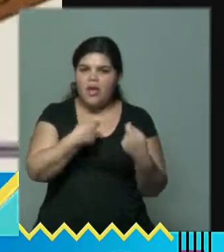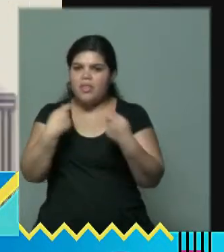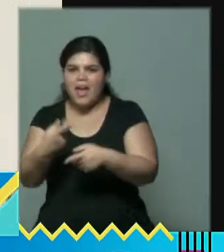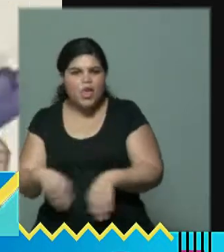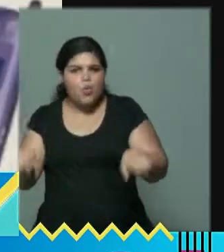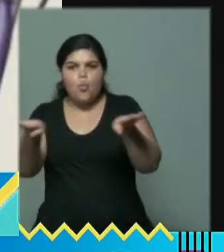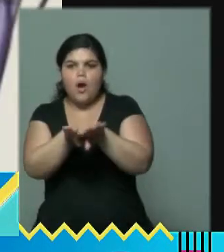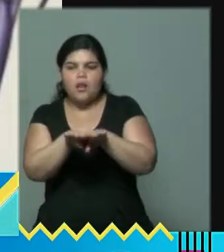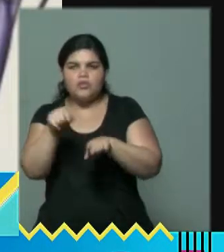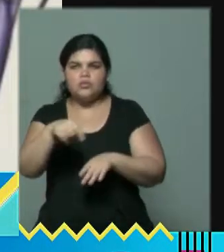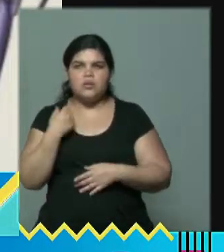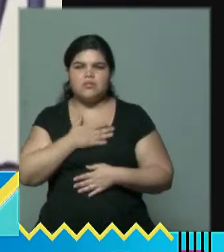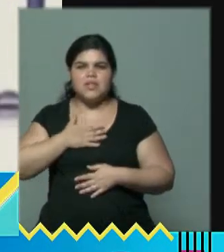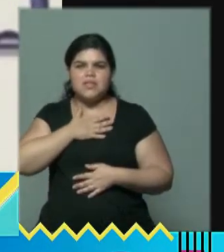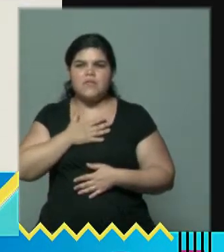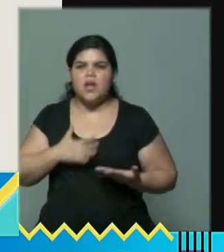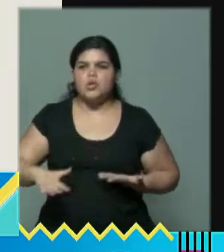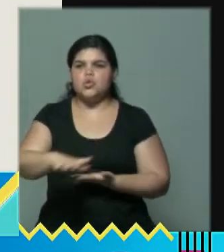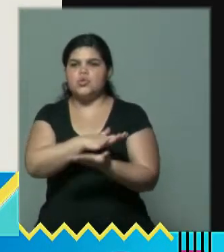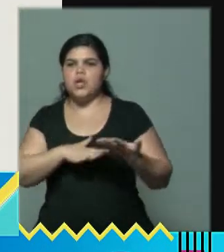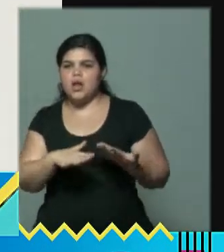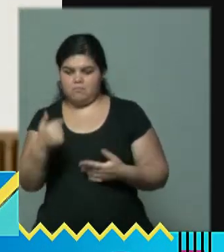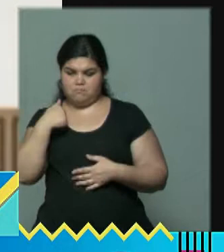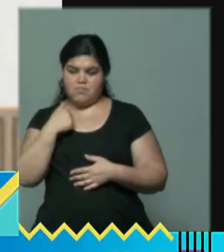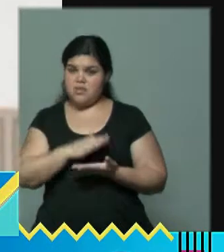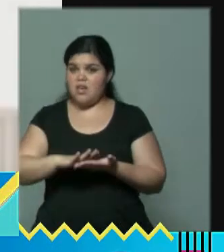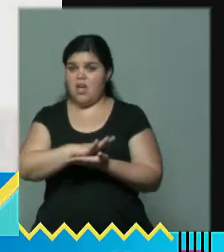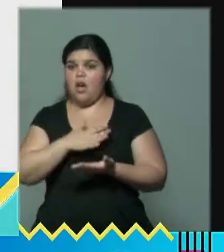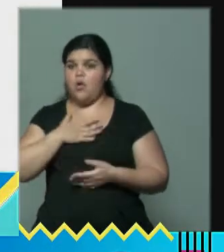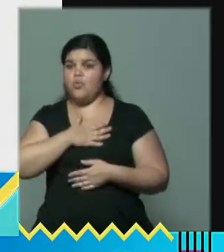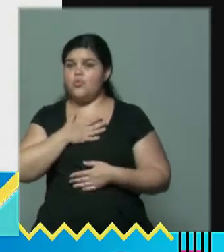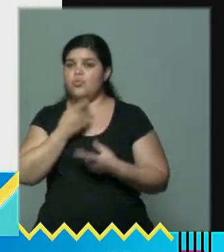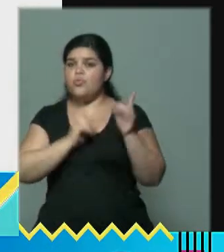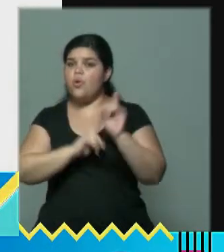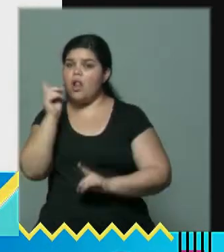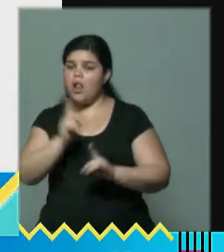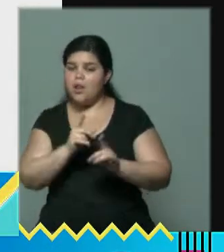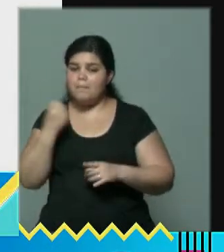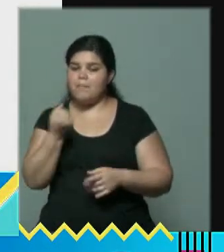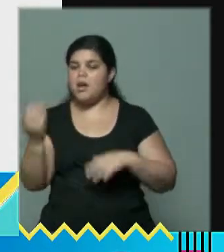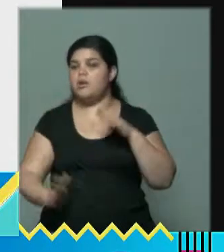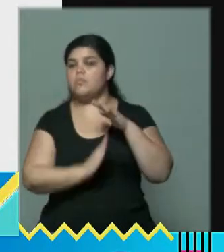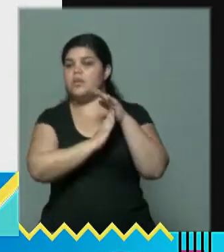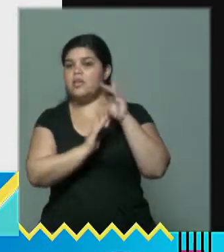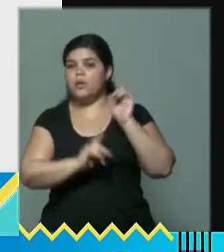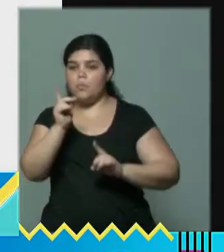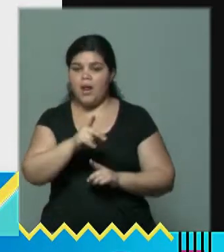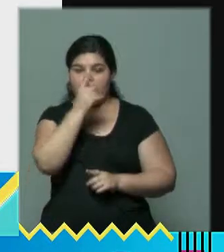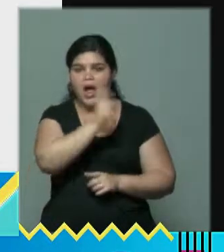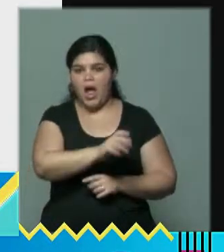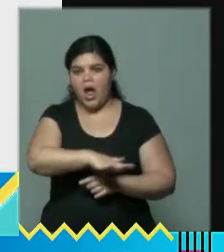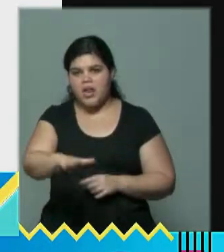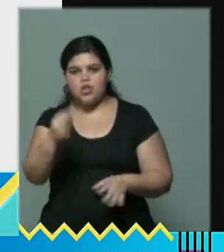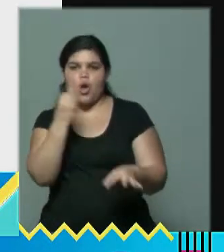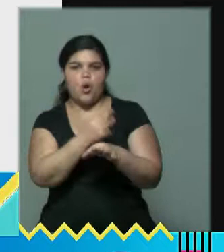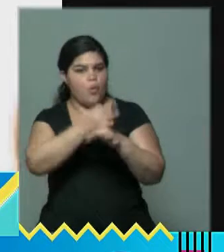hablamos de sensibilidad social, la sensibilidad social está fundamentalmente en que los chicos tengan escuelas decentes,